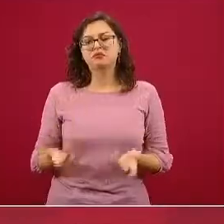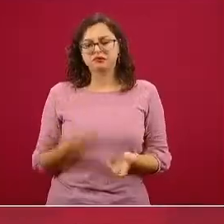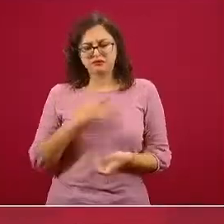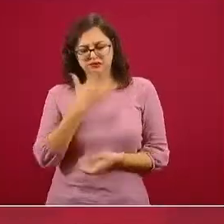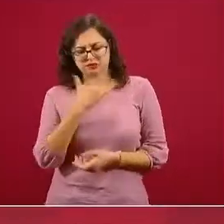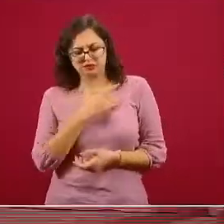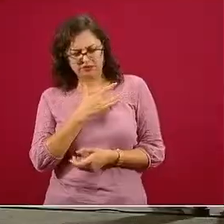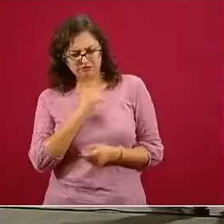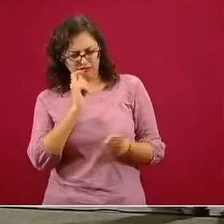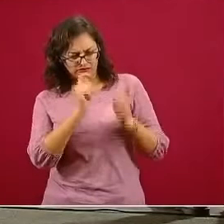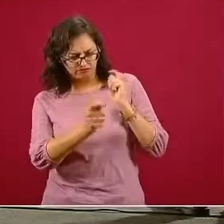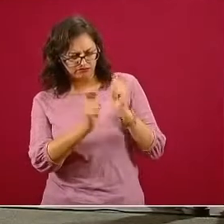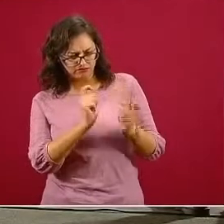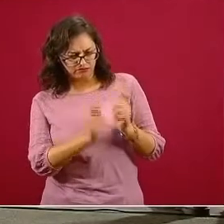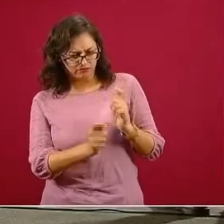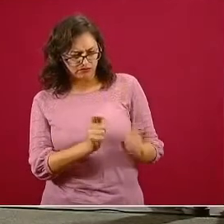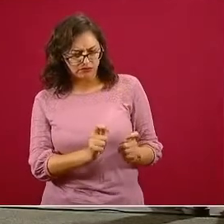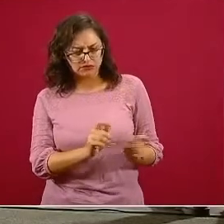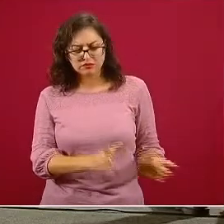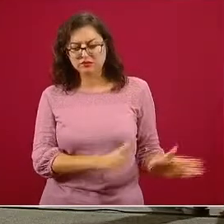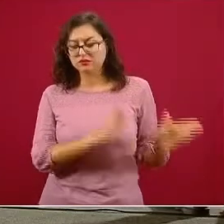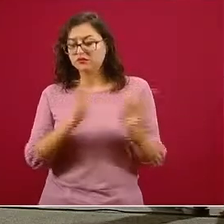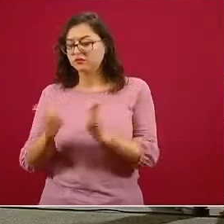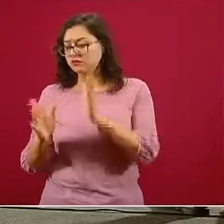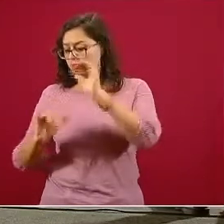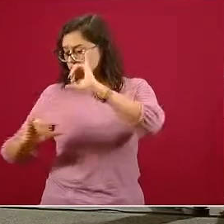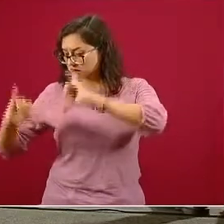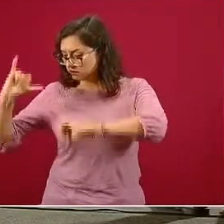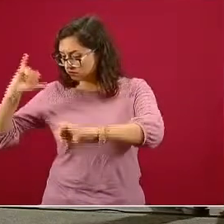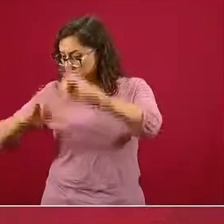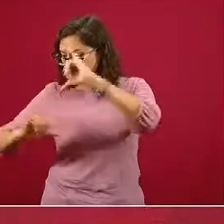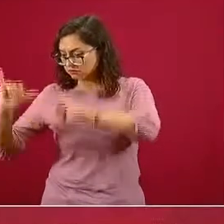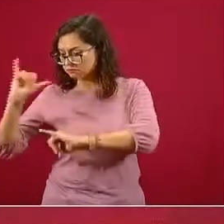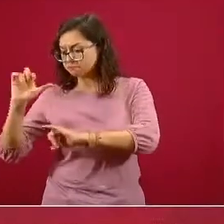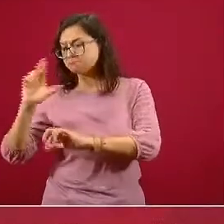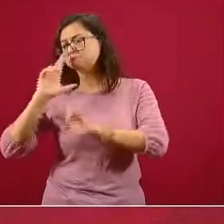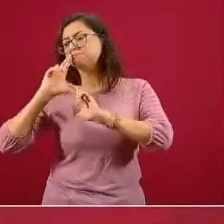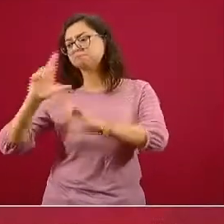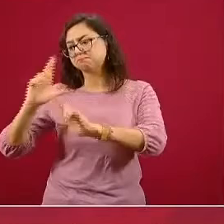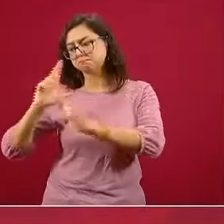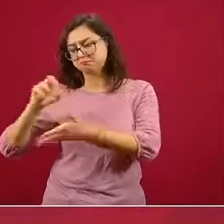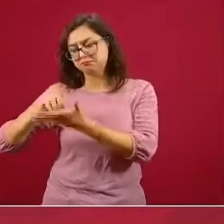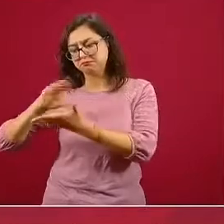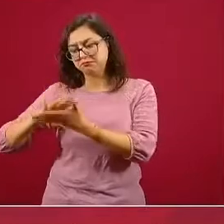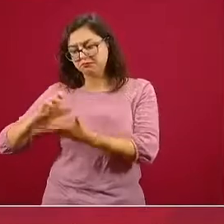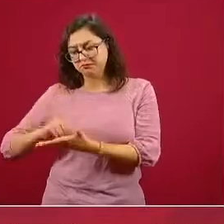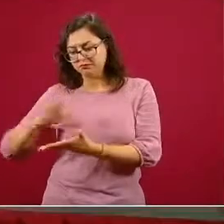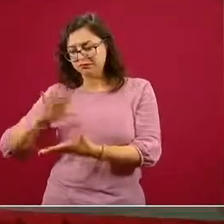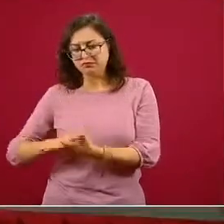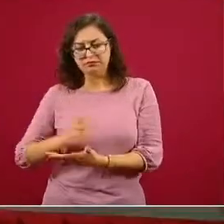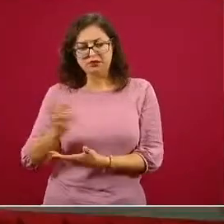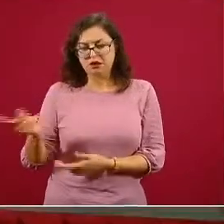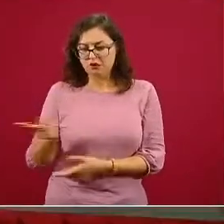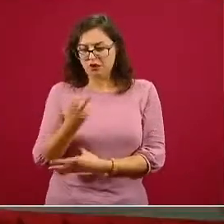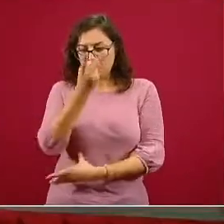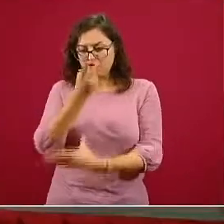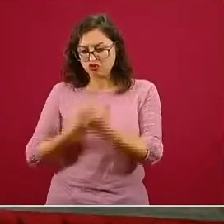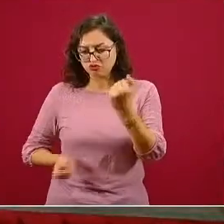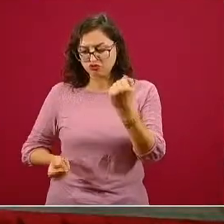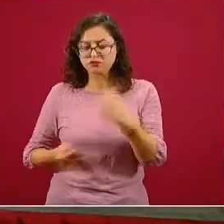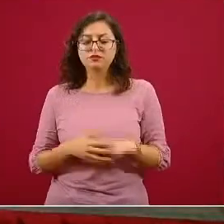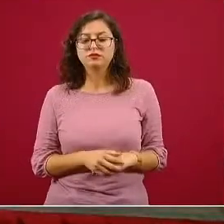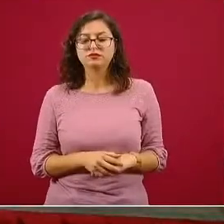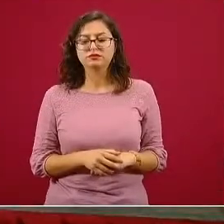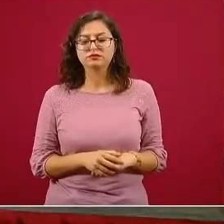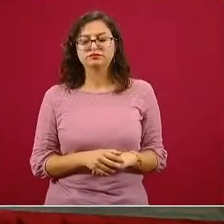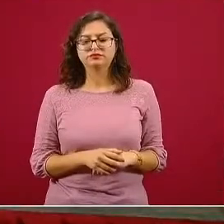de los síntomas, y un componente de vigilancia por laboratorio, en donde se hacen estudios de laboratorio. Hay